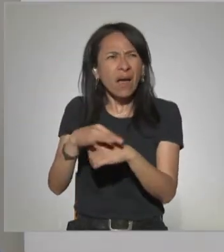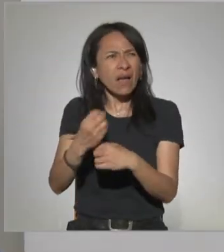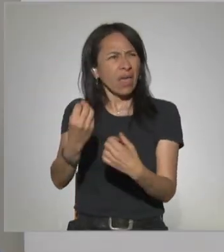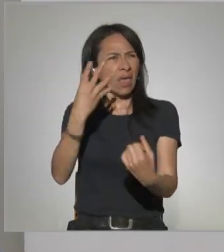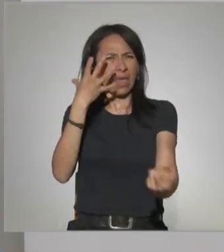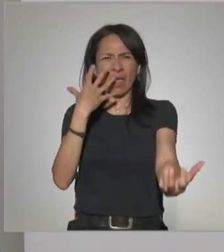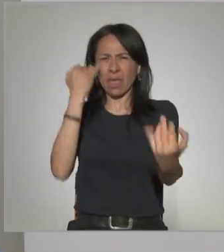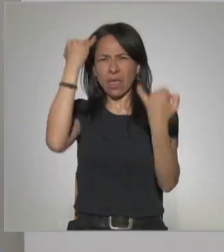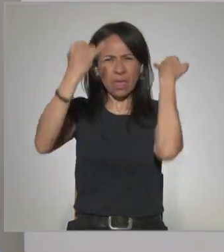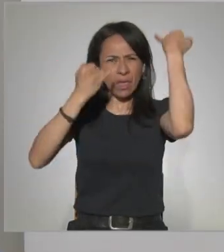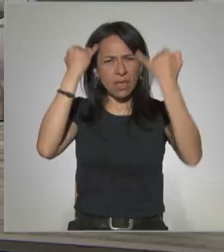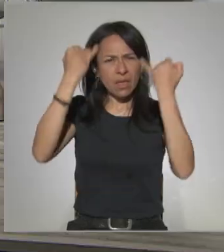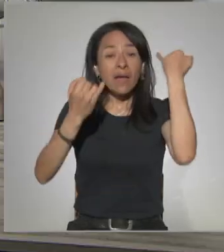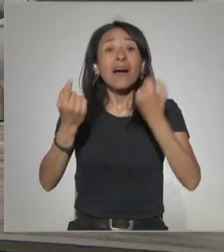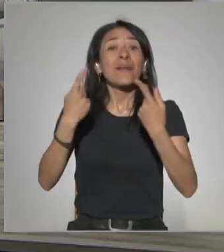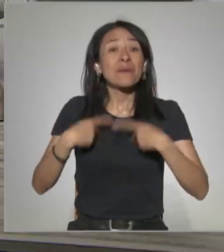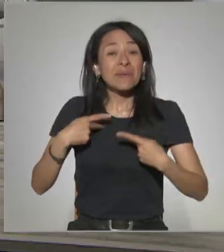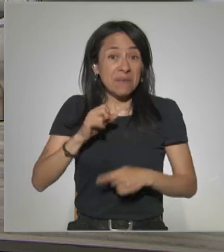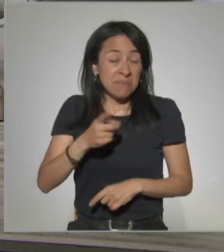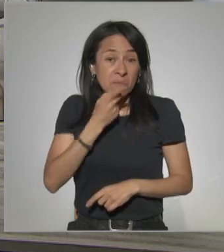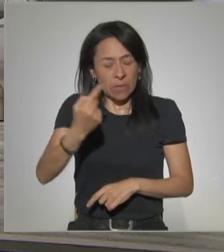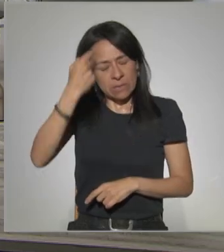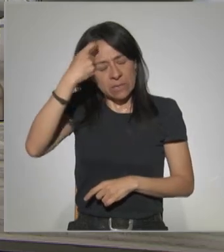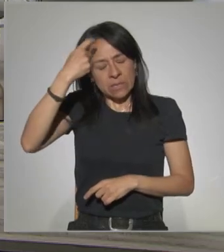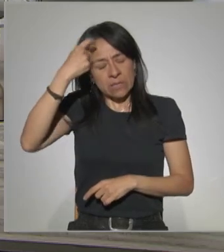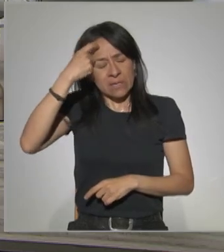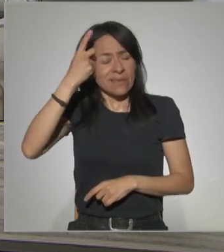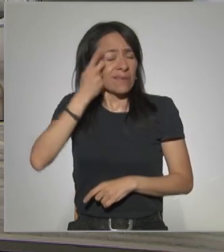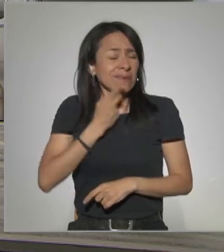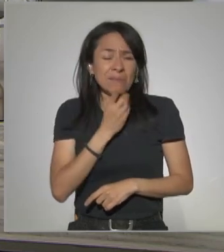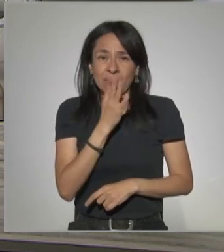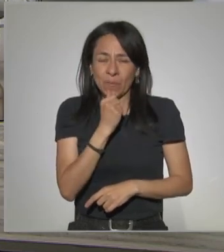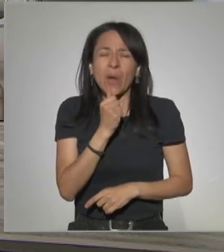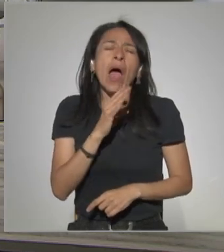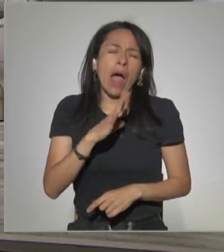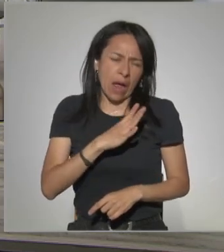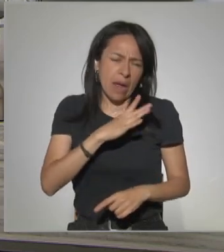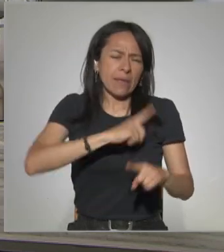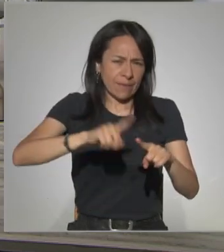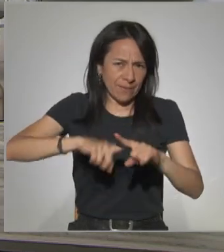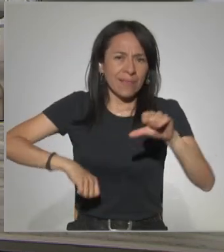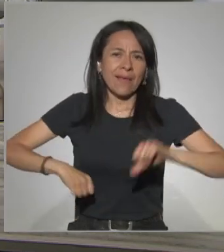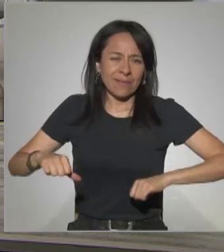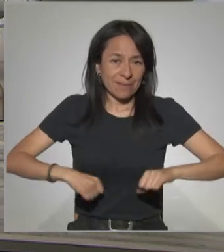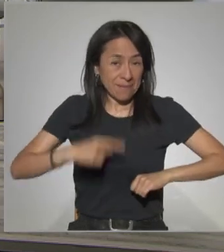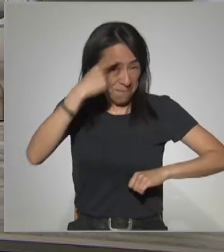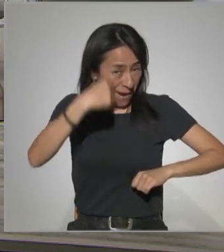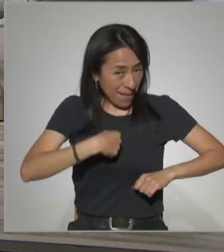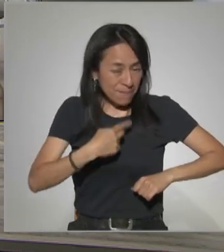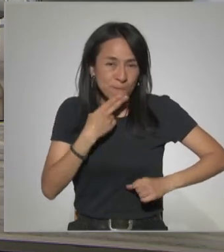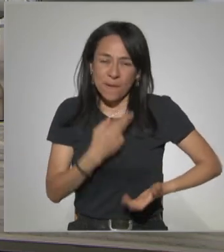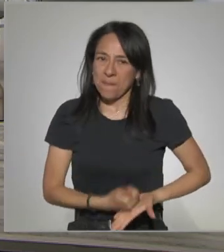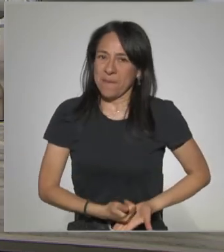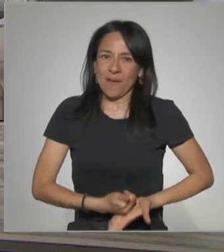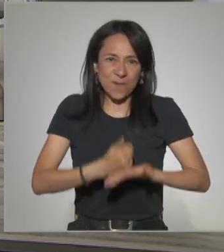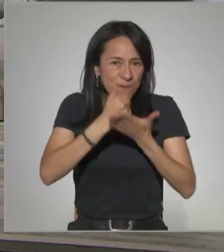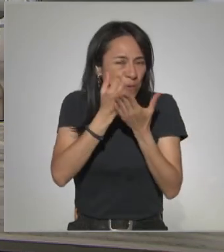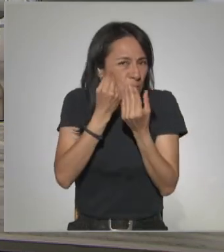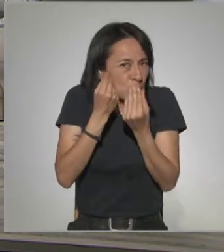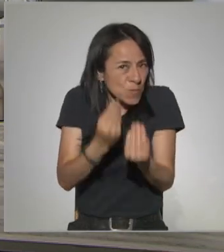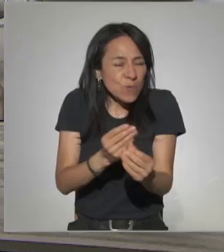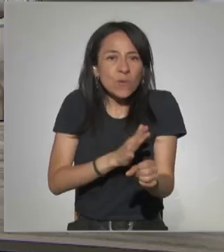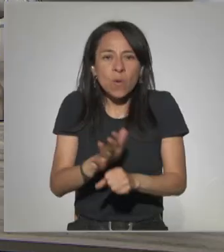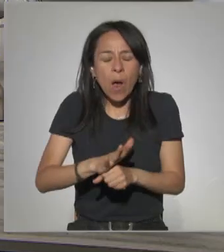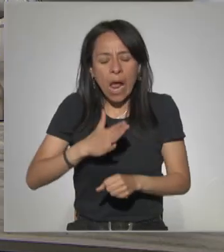los pensamientos no lo dejaban dormir, hay muchas estrategias, pero una que a mí me sirve en lo particular es yo hago una lista